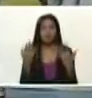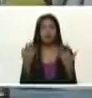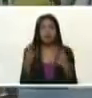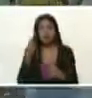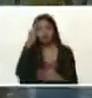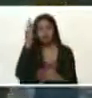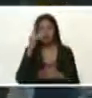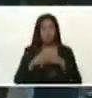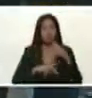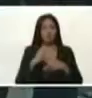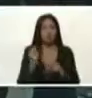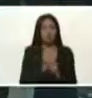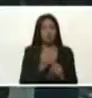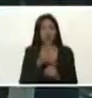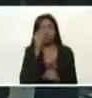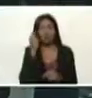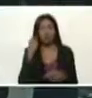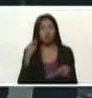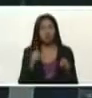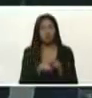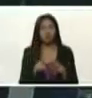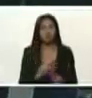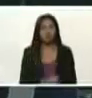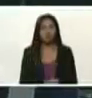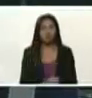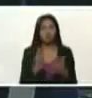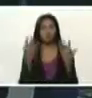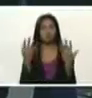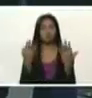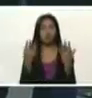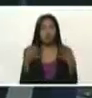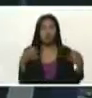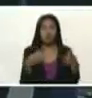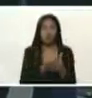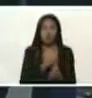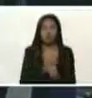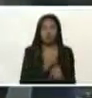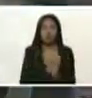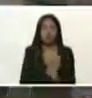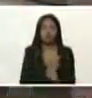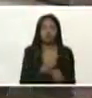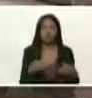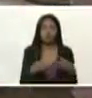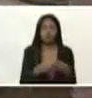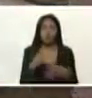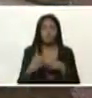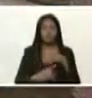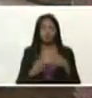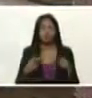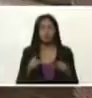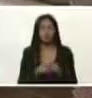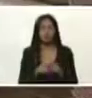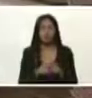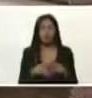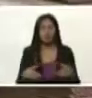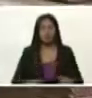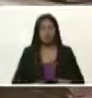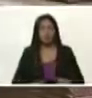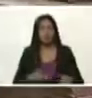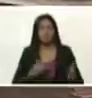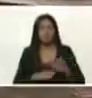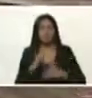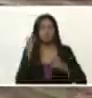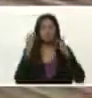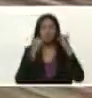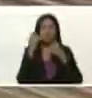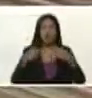consejos productivos de trabajadores y trabajadoras, en manos de la clase obrera. Clase obrera productiva y eficiente. Vamos a celebrar